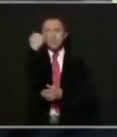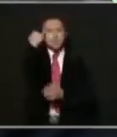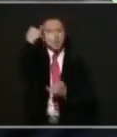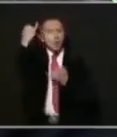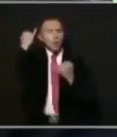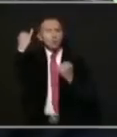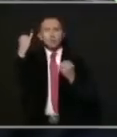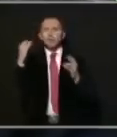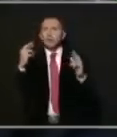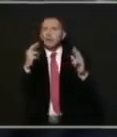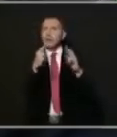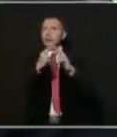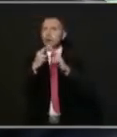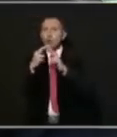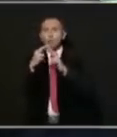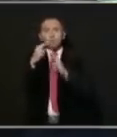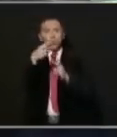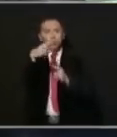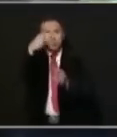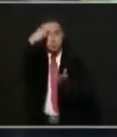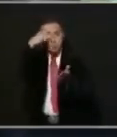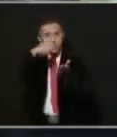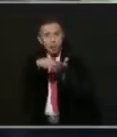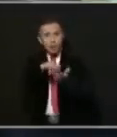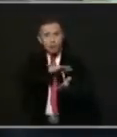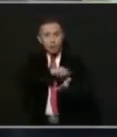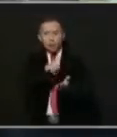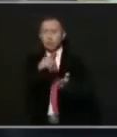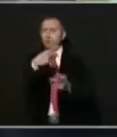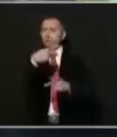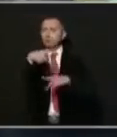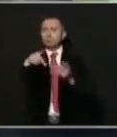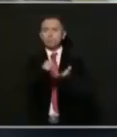religiosas. Yo, como lo he dicho